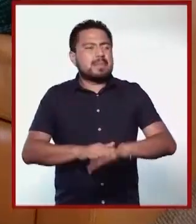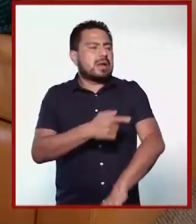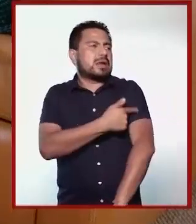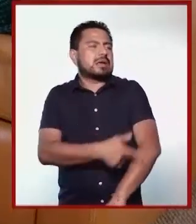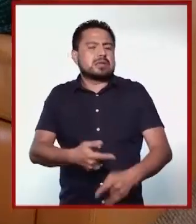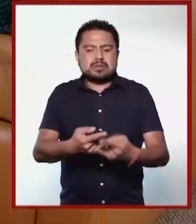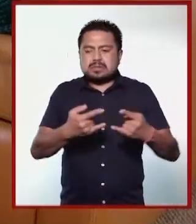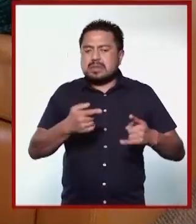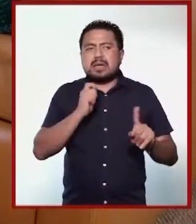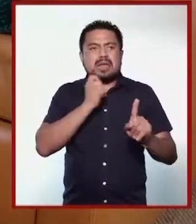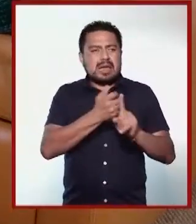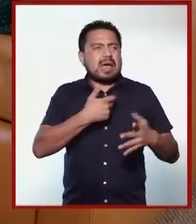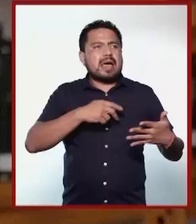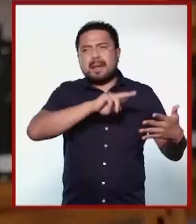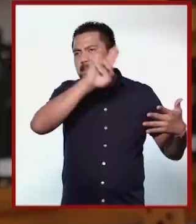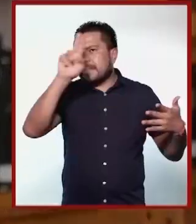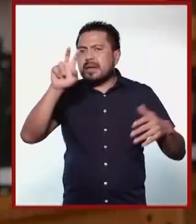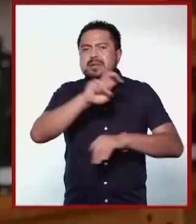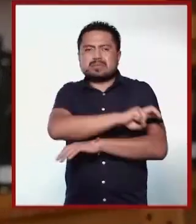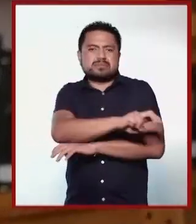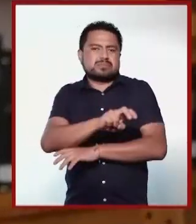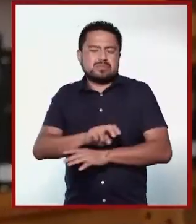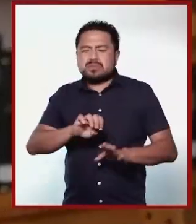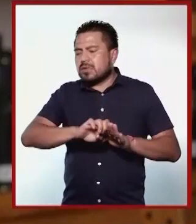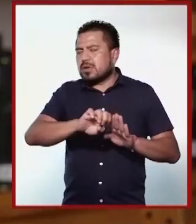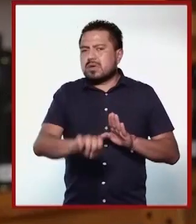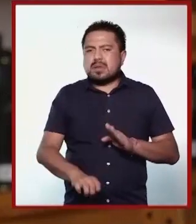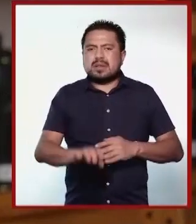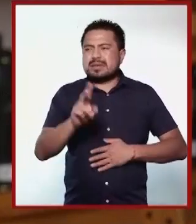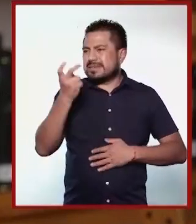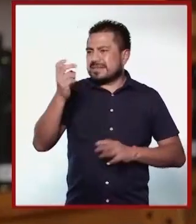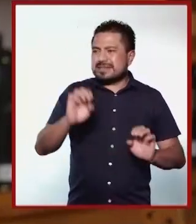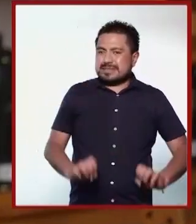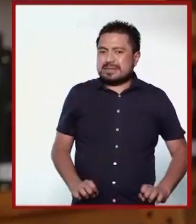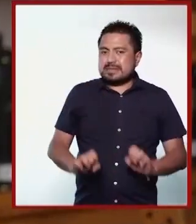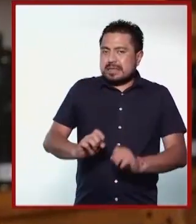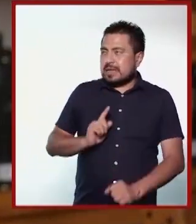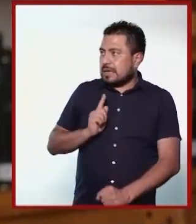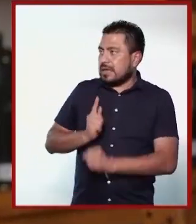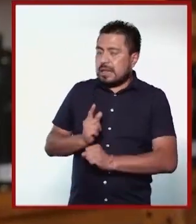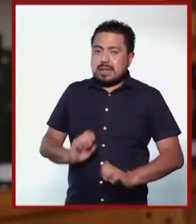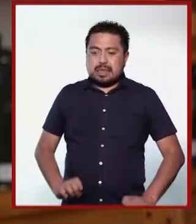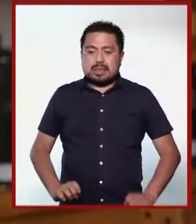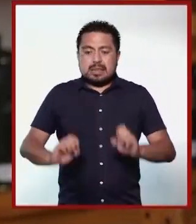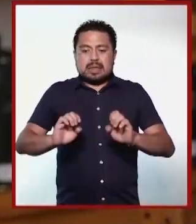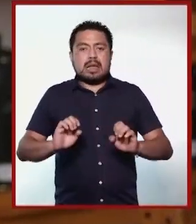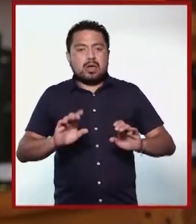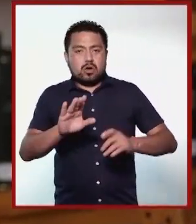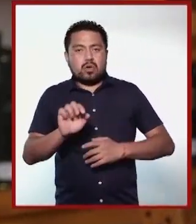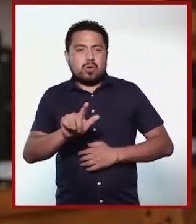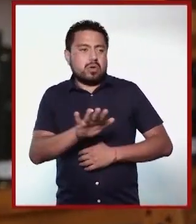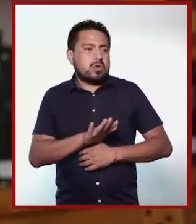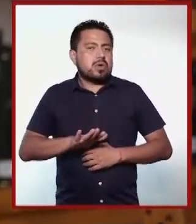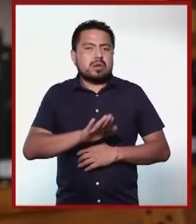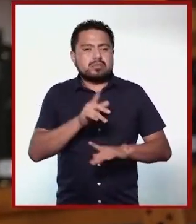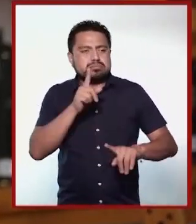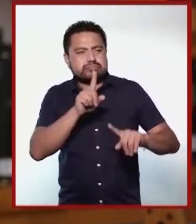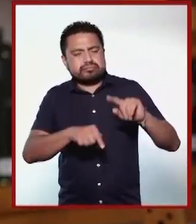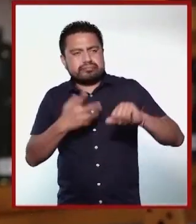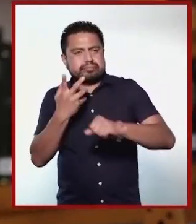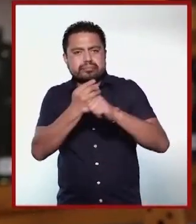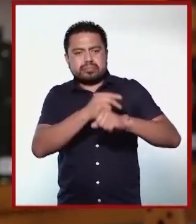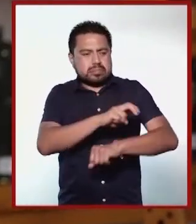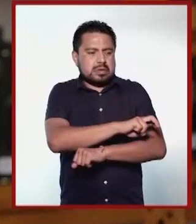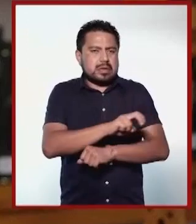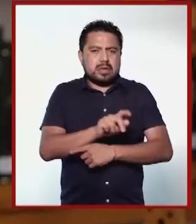historia. Aquí ha habido pintores, arquitectos. Por ejemplo, este edificio que vemos, que es un edificio colonial, fue restaurado por el